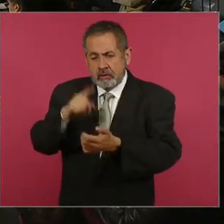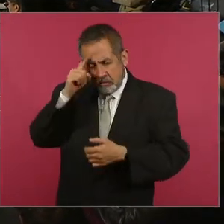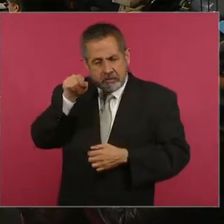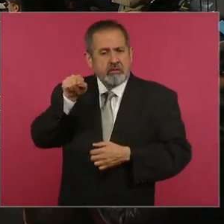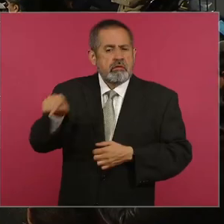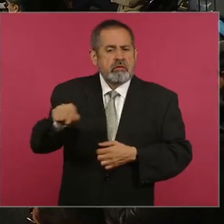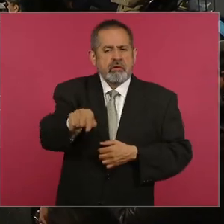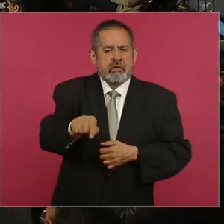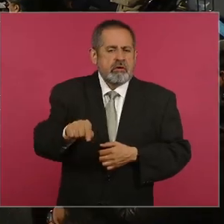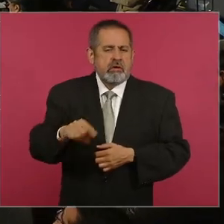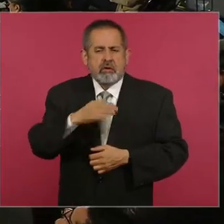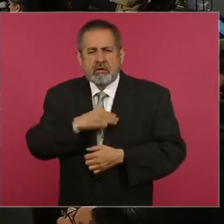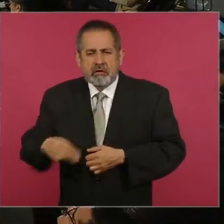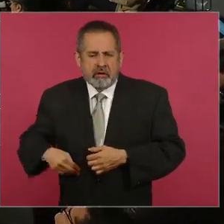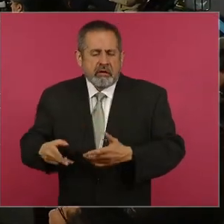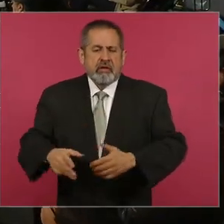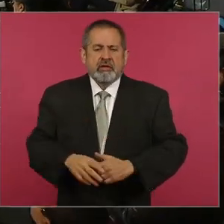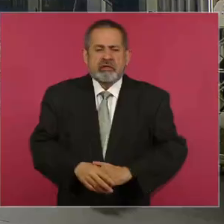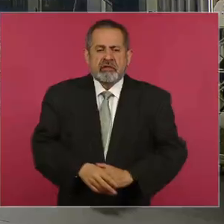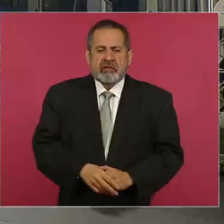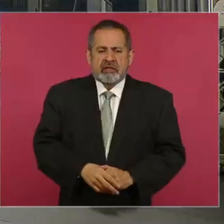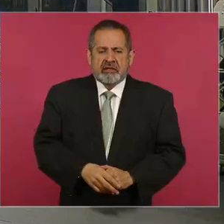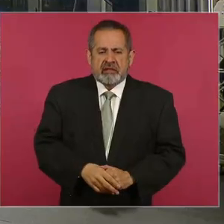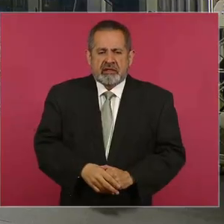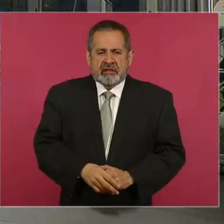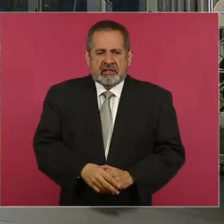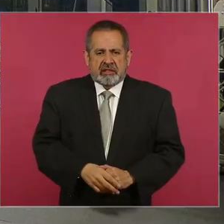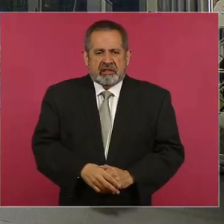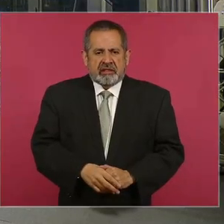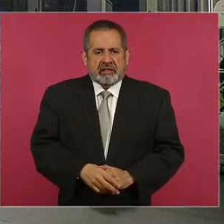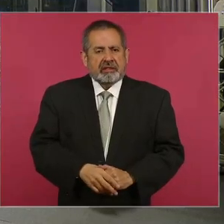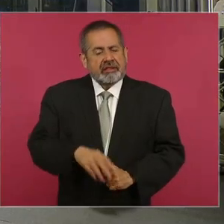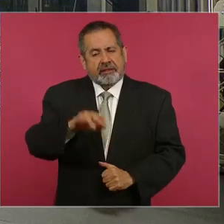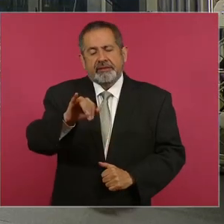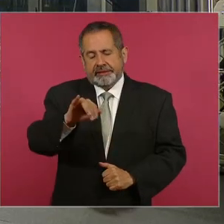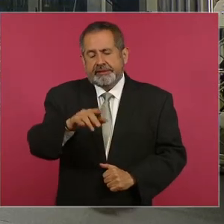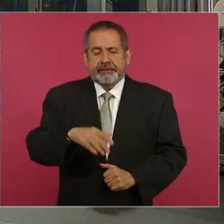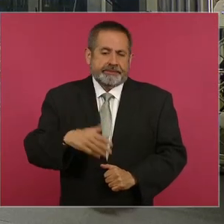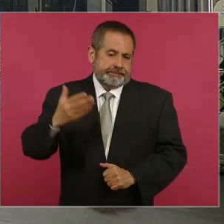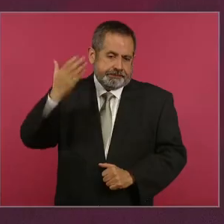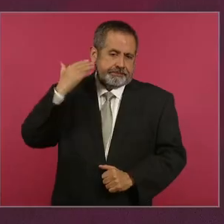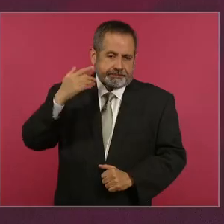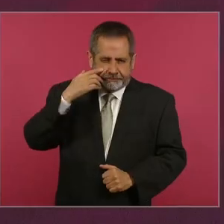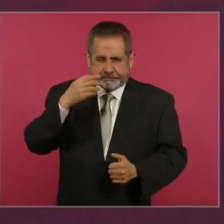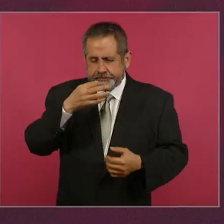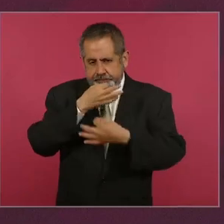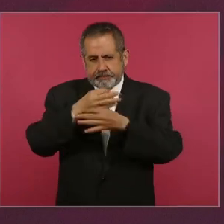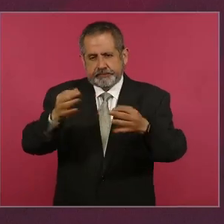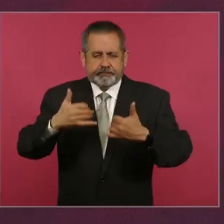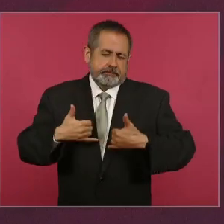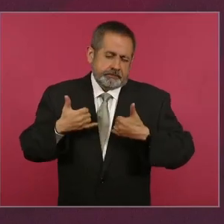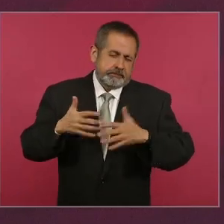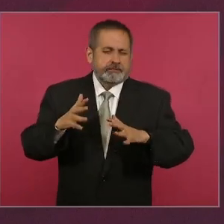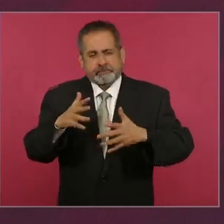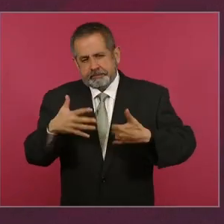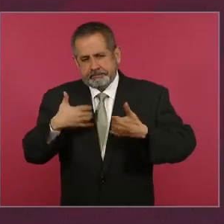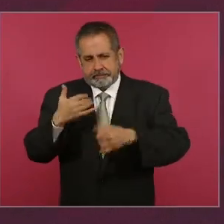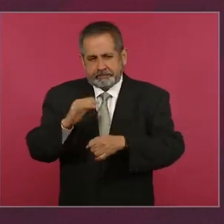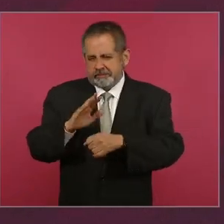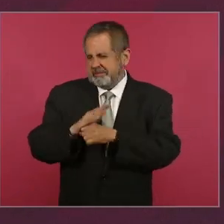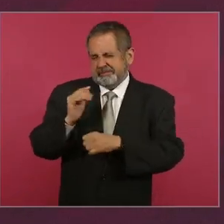estados y municipios, ¿no? Sí, antes también esto para los jóvenes, no tan jóvenes, porque eso